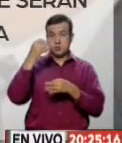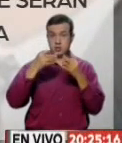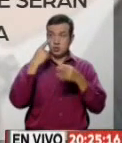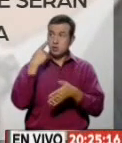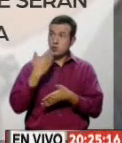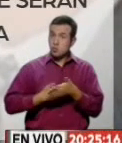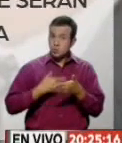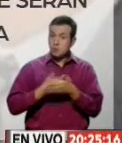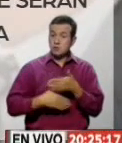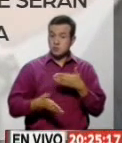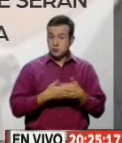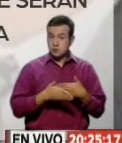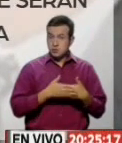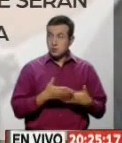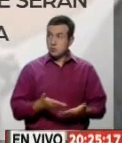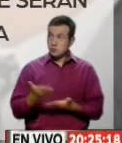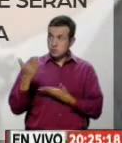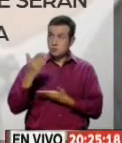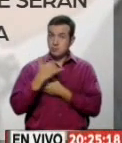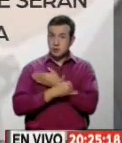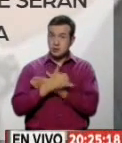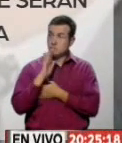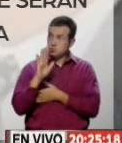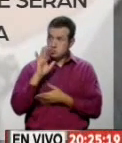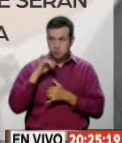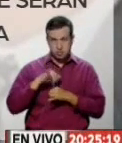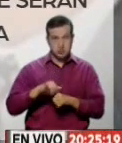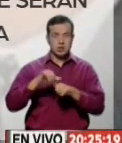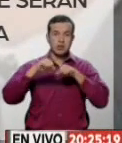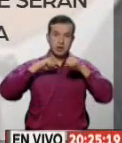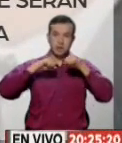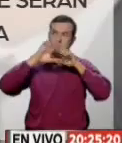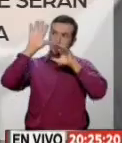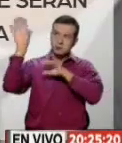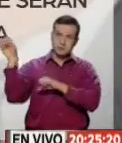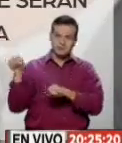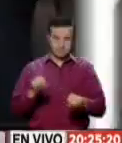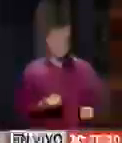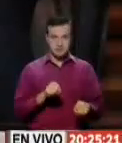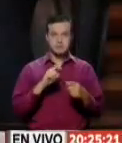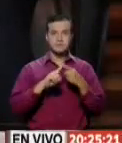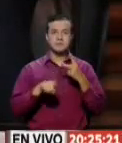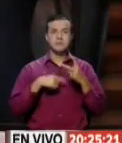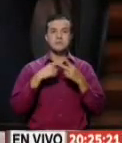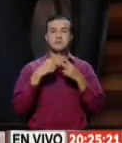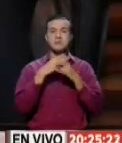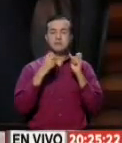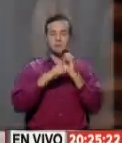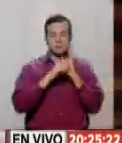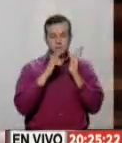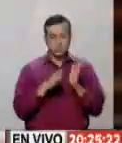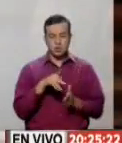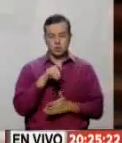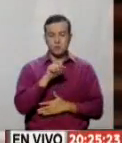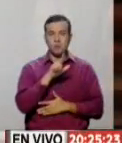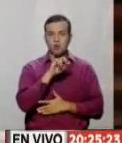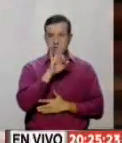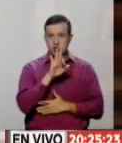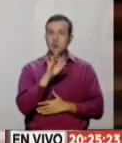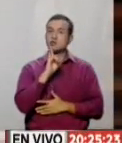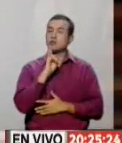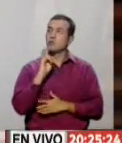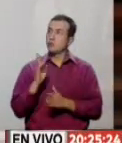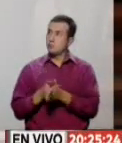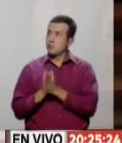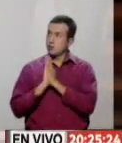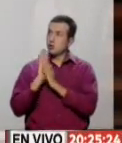documentos que serán enviados al Estado requerido para continuar con el trámite de la causa. el del ex contralor Carlos Polit, efectuado a Estados